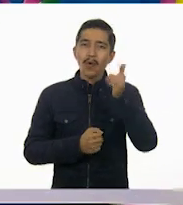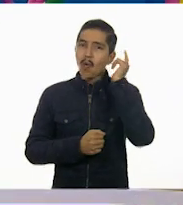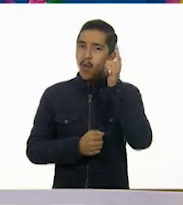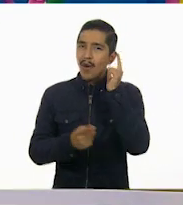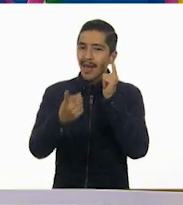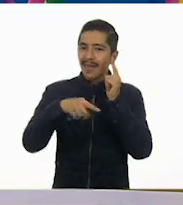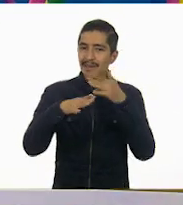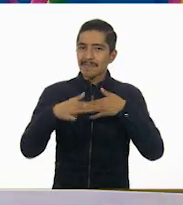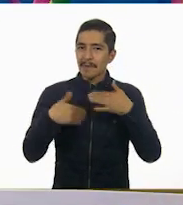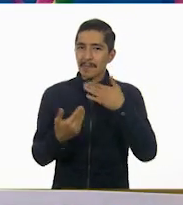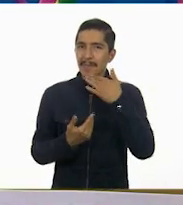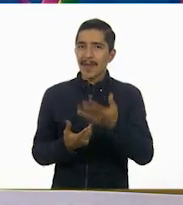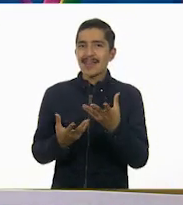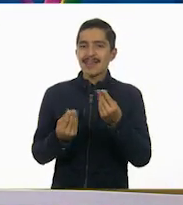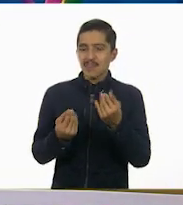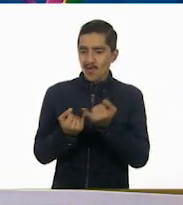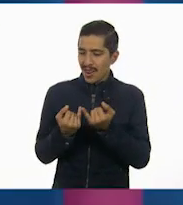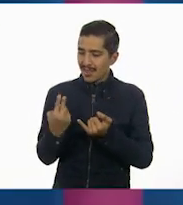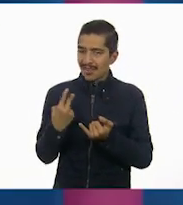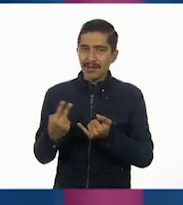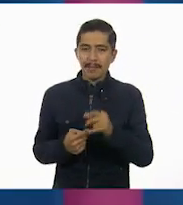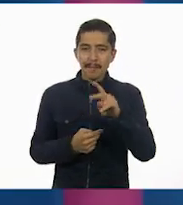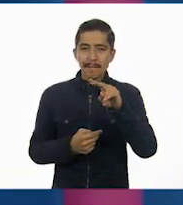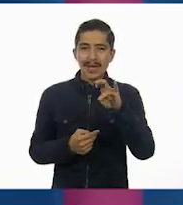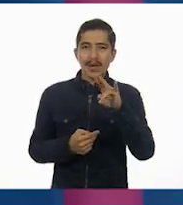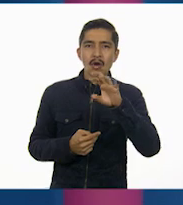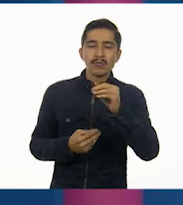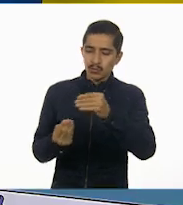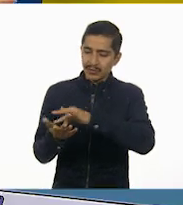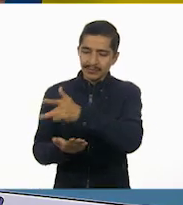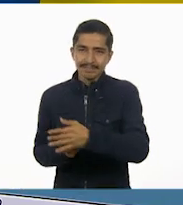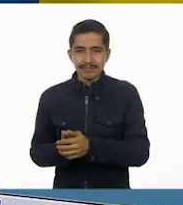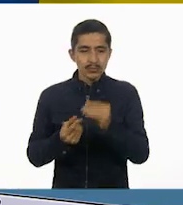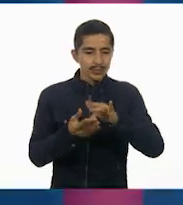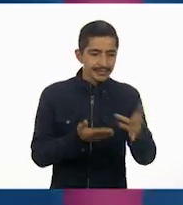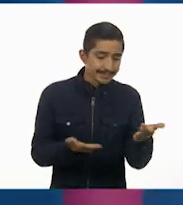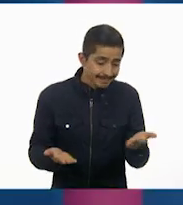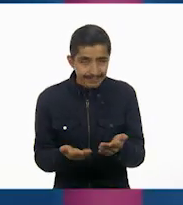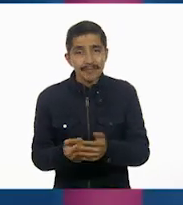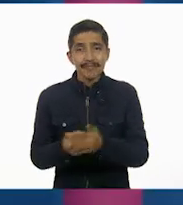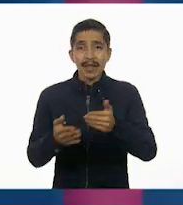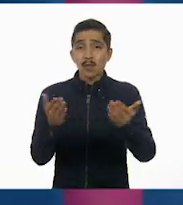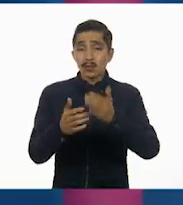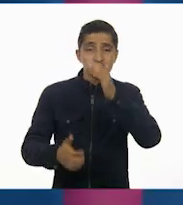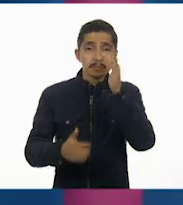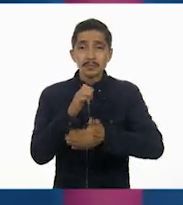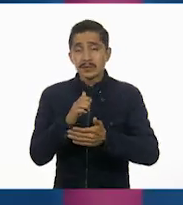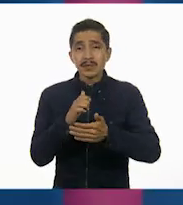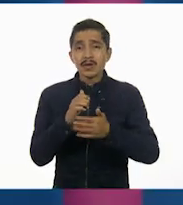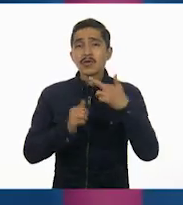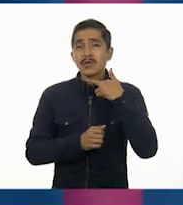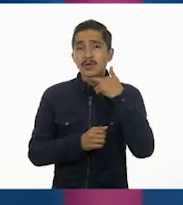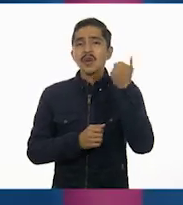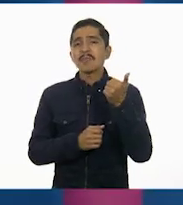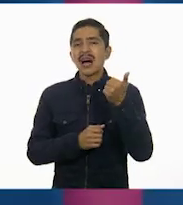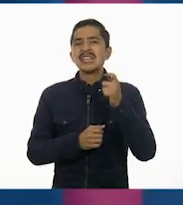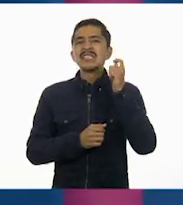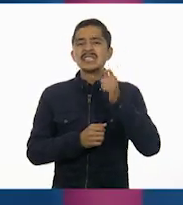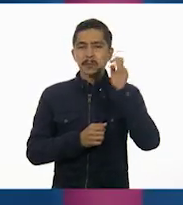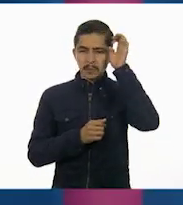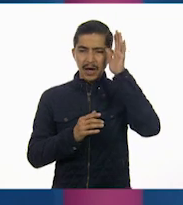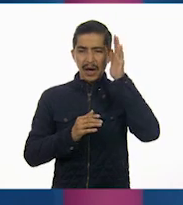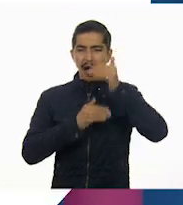lo hayan disfrutado tanto como nosotras. Vero, como siempre, muchas gracias. Gracias a ti. Hemos terminado con Roma, de una